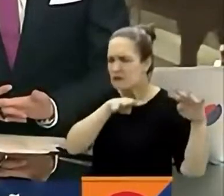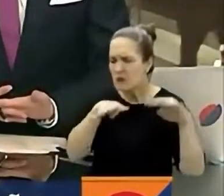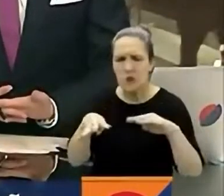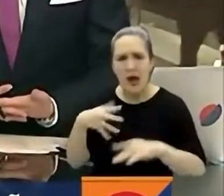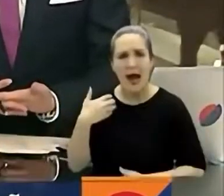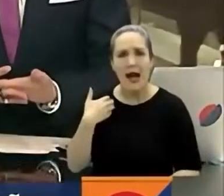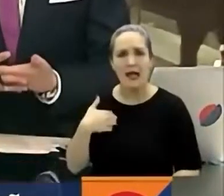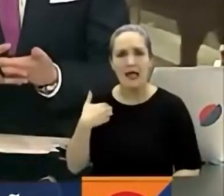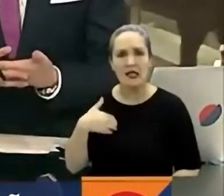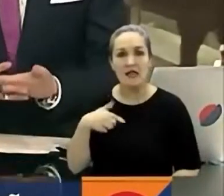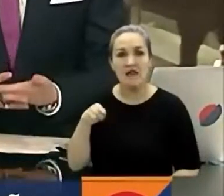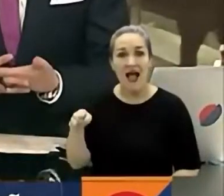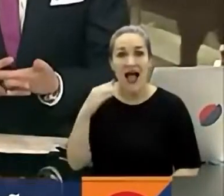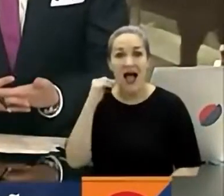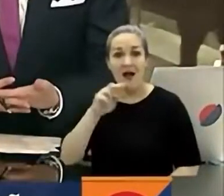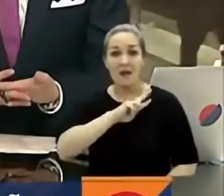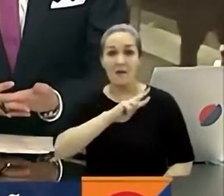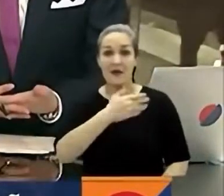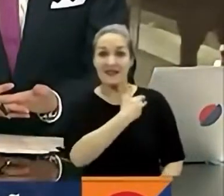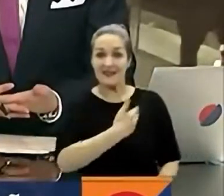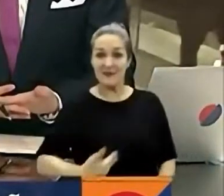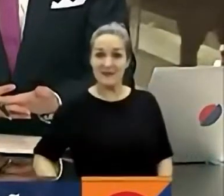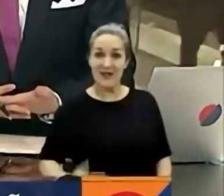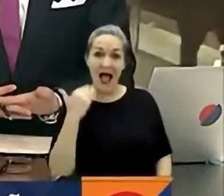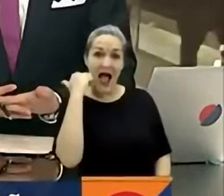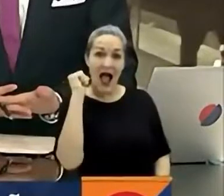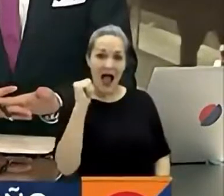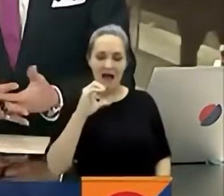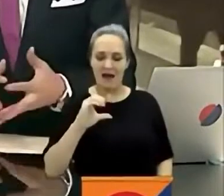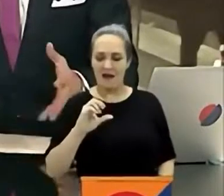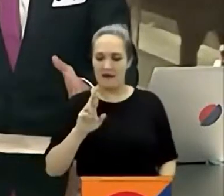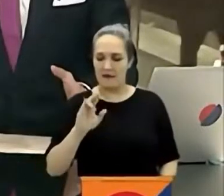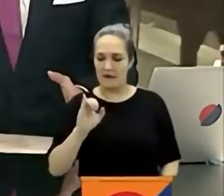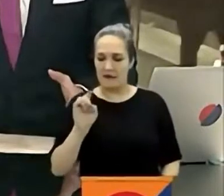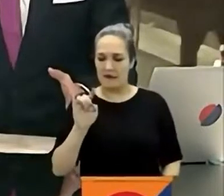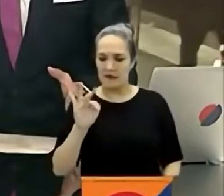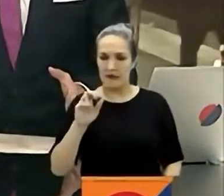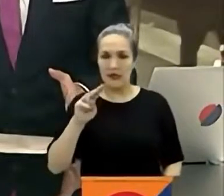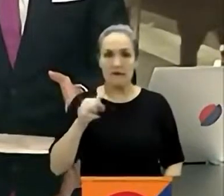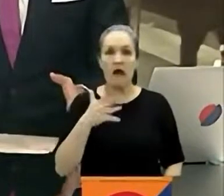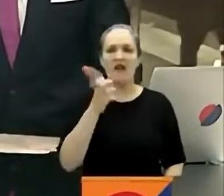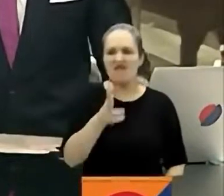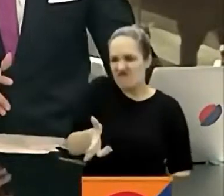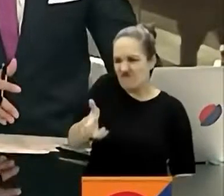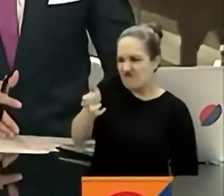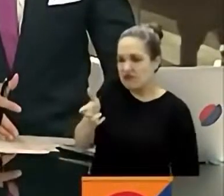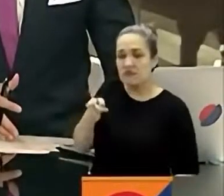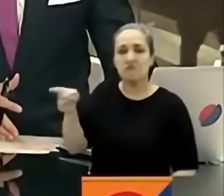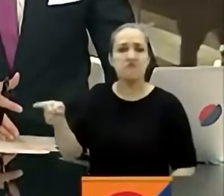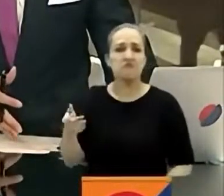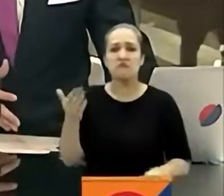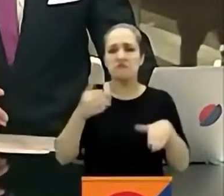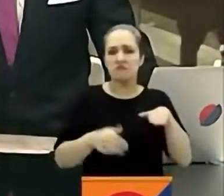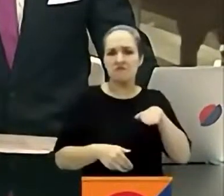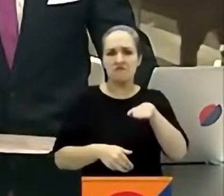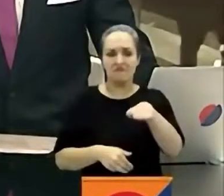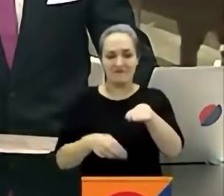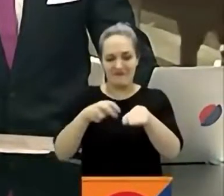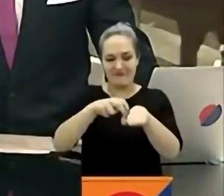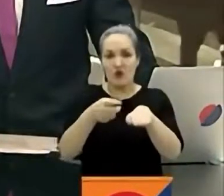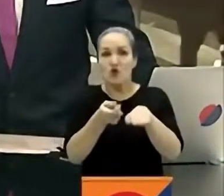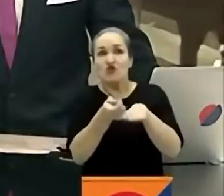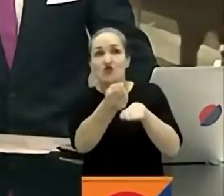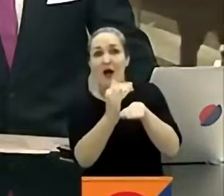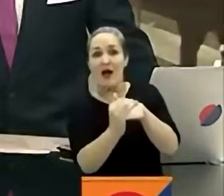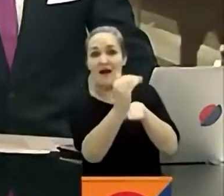intento de asesinar a la vicepresidenta Cristina Fernández de Kirchner. En las últimas horas, cuando llegaba a su residencia en el barrio La Recoleta